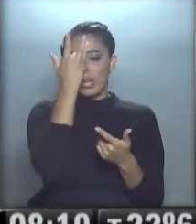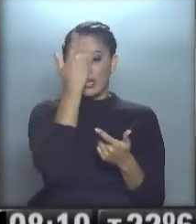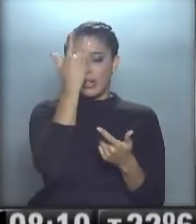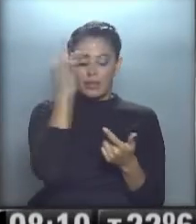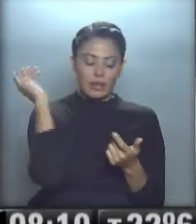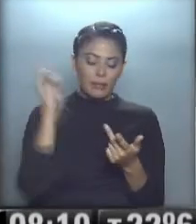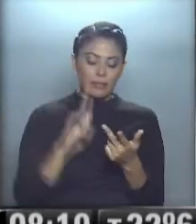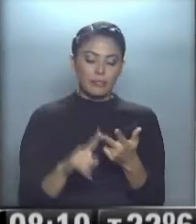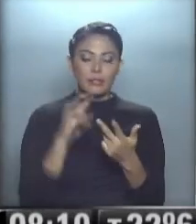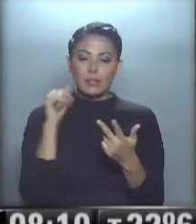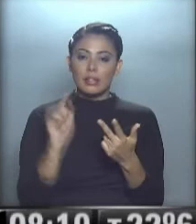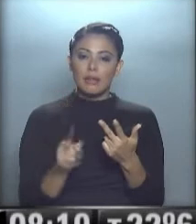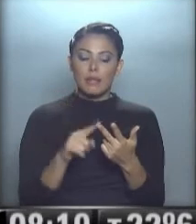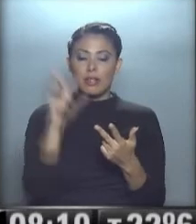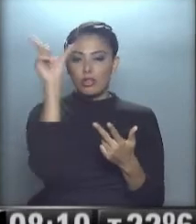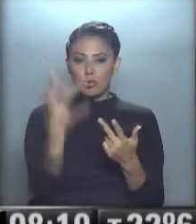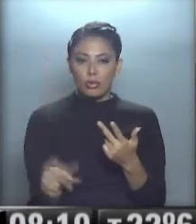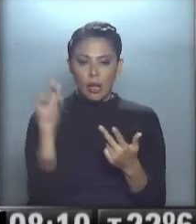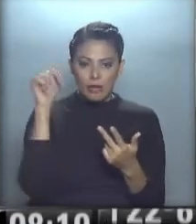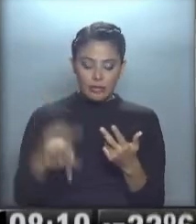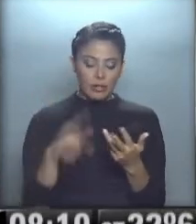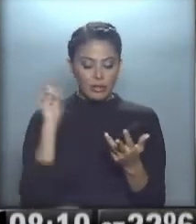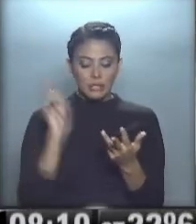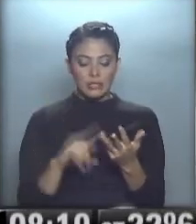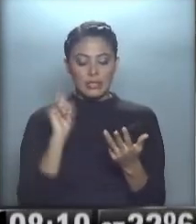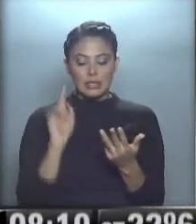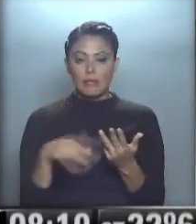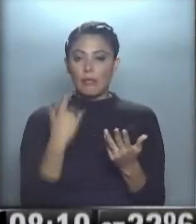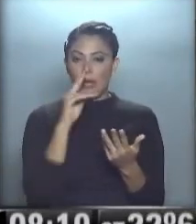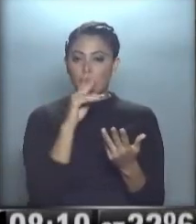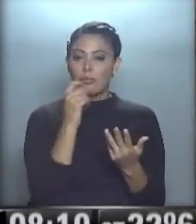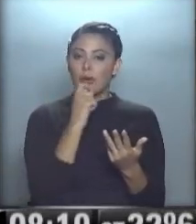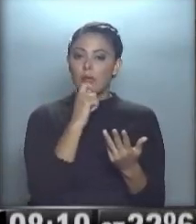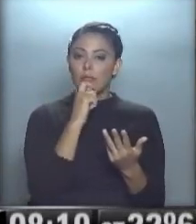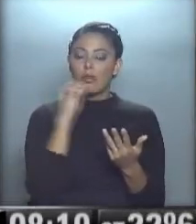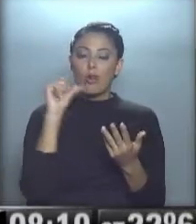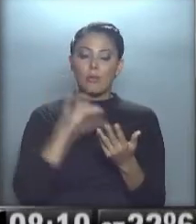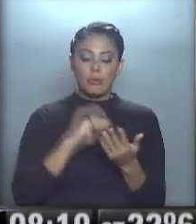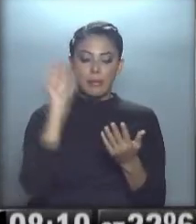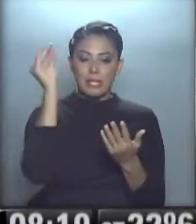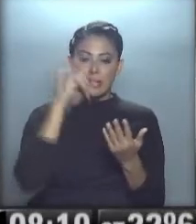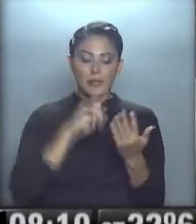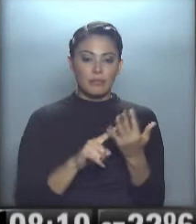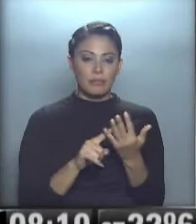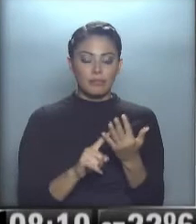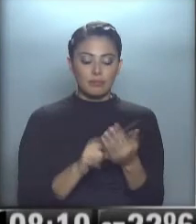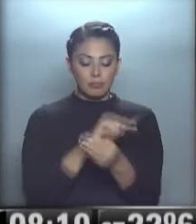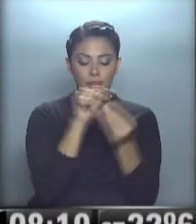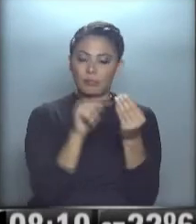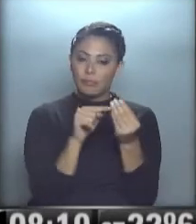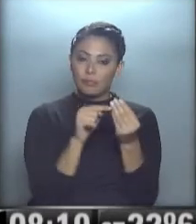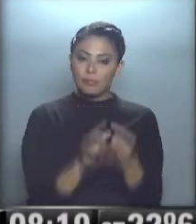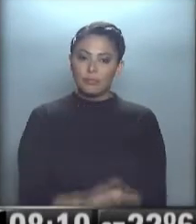estamos observando con Sudáfrica, lo estamos observando también con la República Federativa de Brasil. Y esto tiene que ver